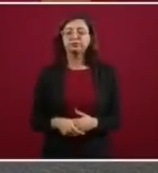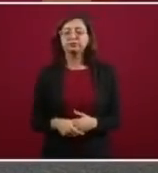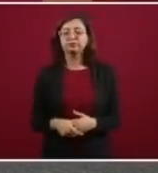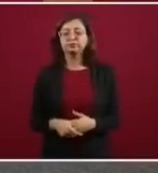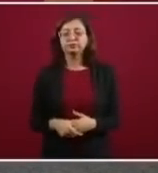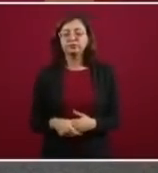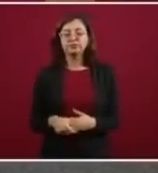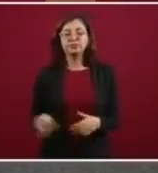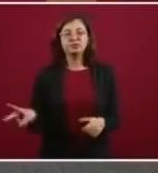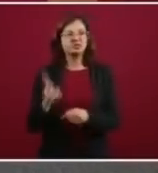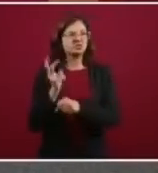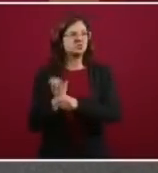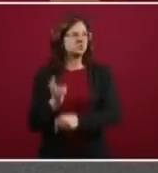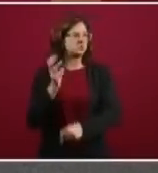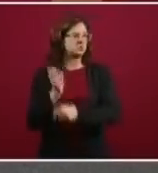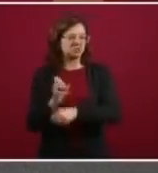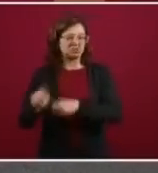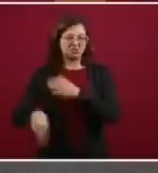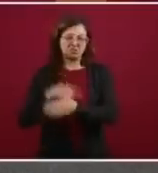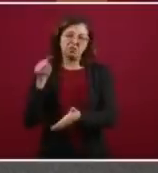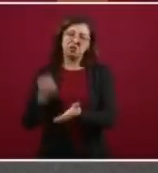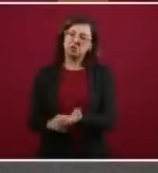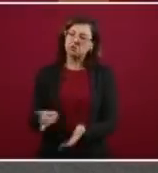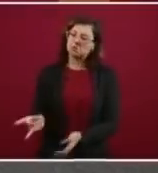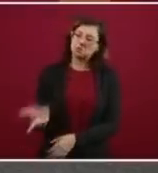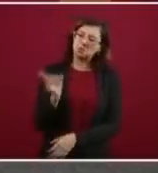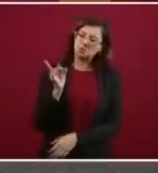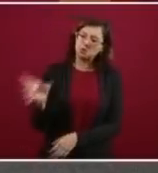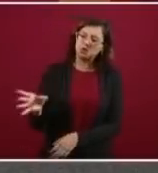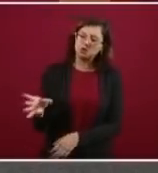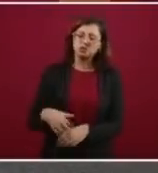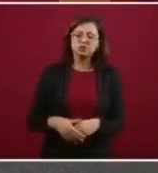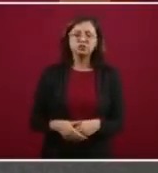que queda en segundo o en tercer lugar.